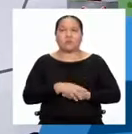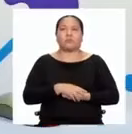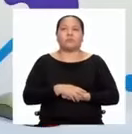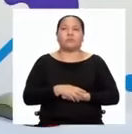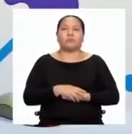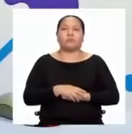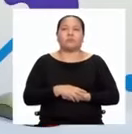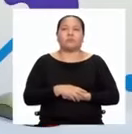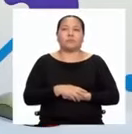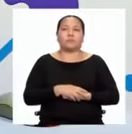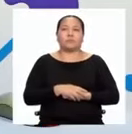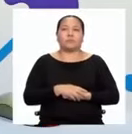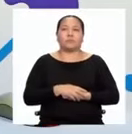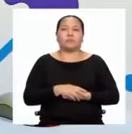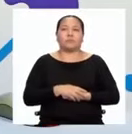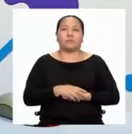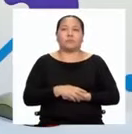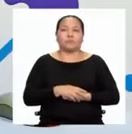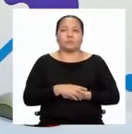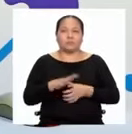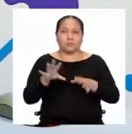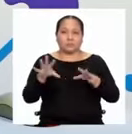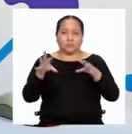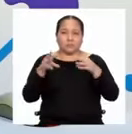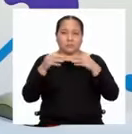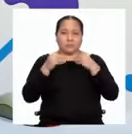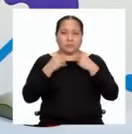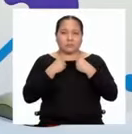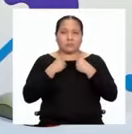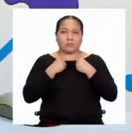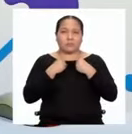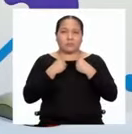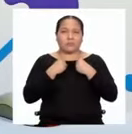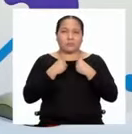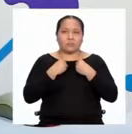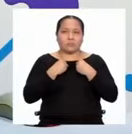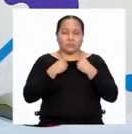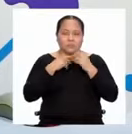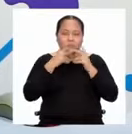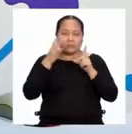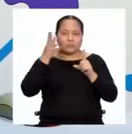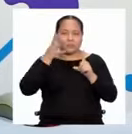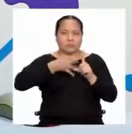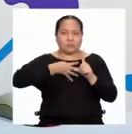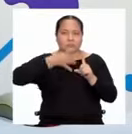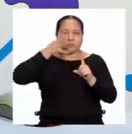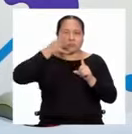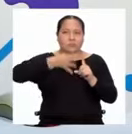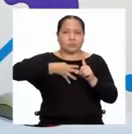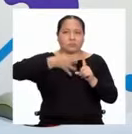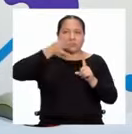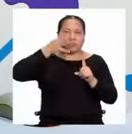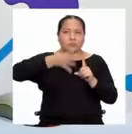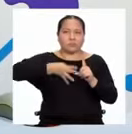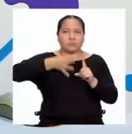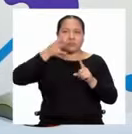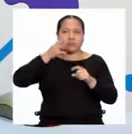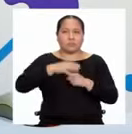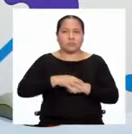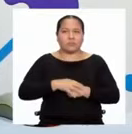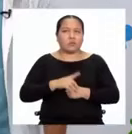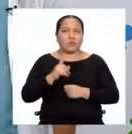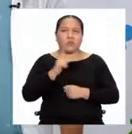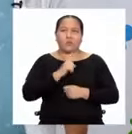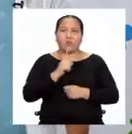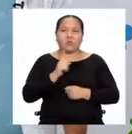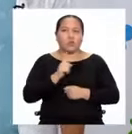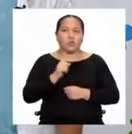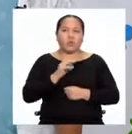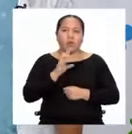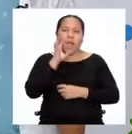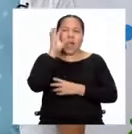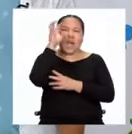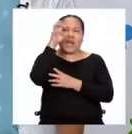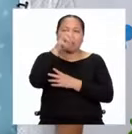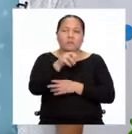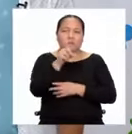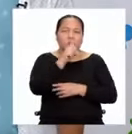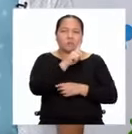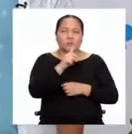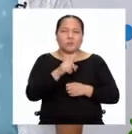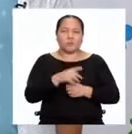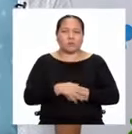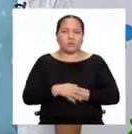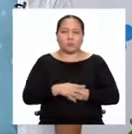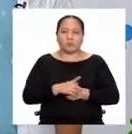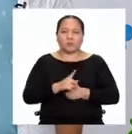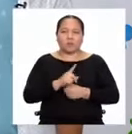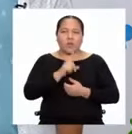información. Y listo. Recibida. Escaneando. No es un huevo de dinosaurio,